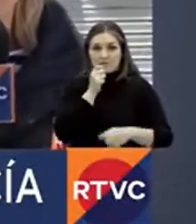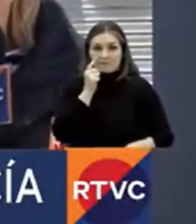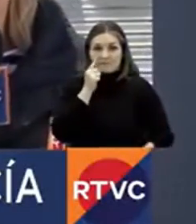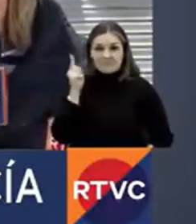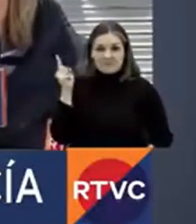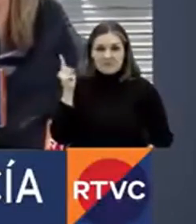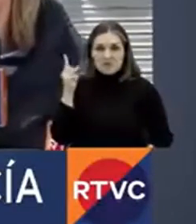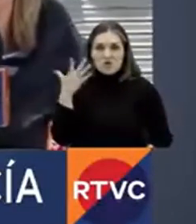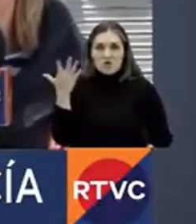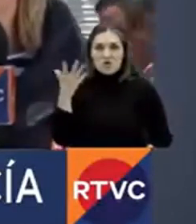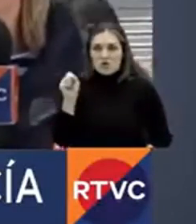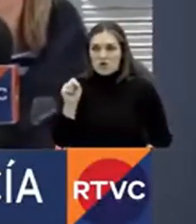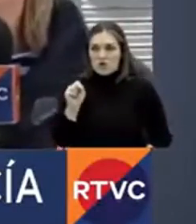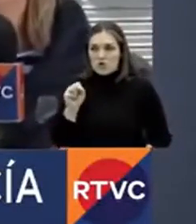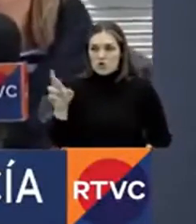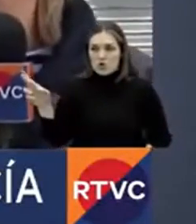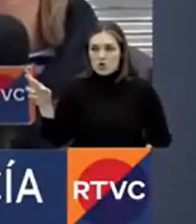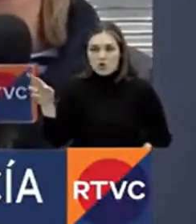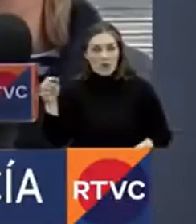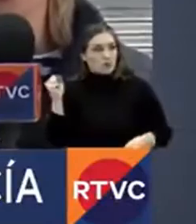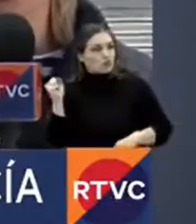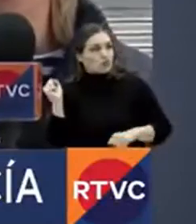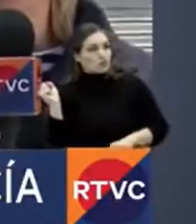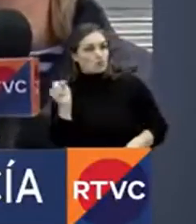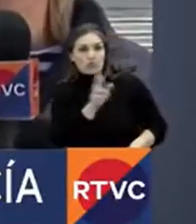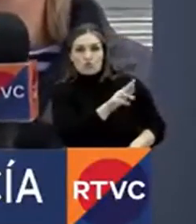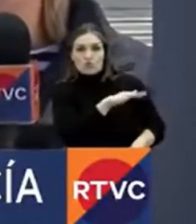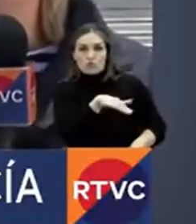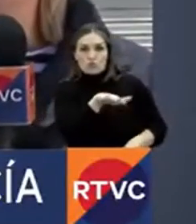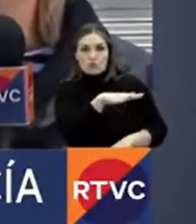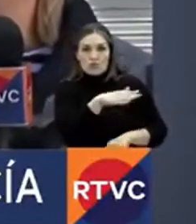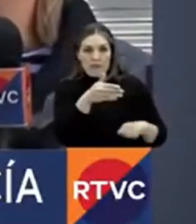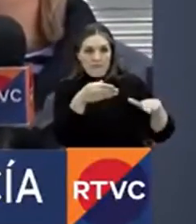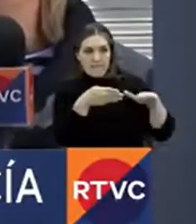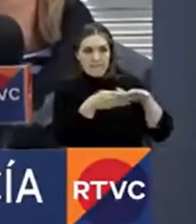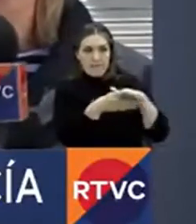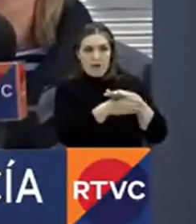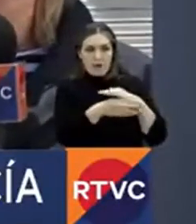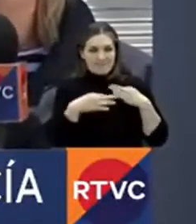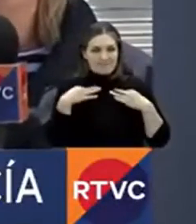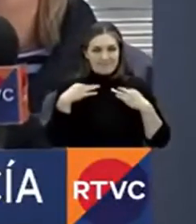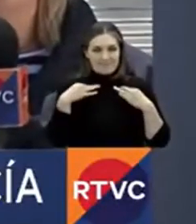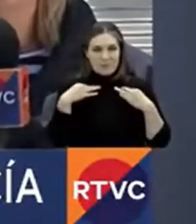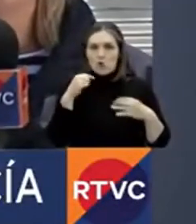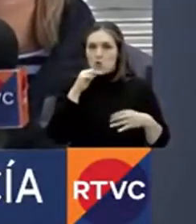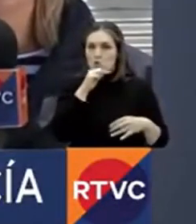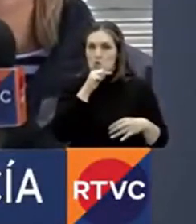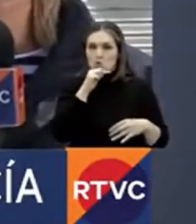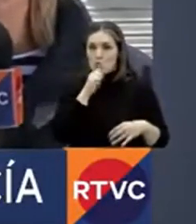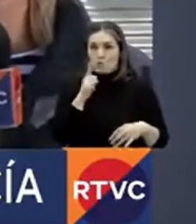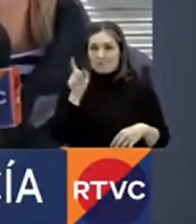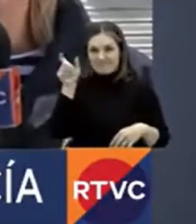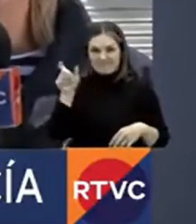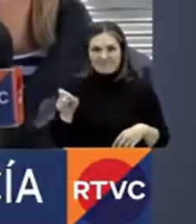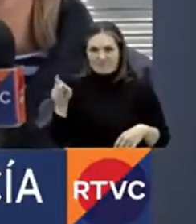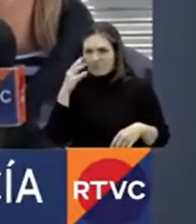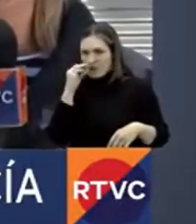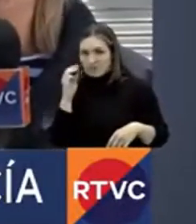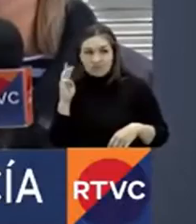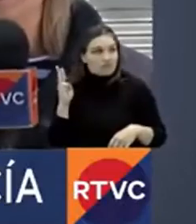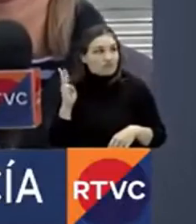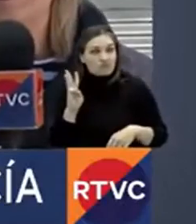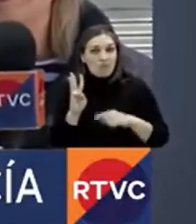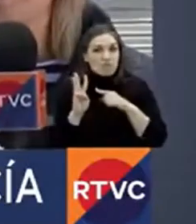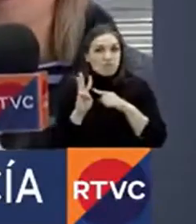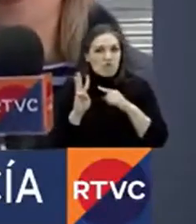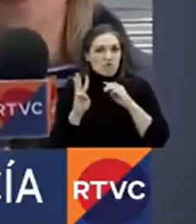ingresan por la misma acera donde está ubicado el casino. Uno de ellos está con un buzo rojo. Inmediatamente llegan al casino,